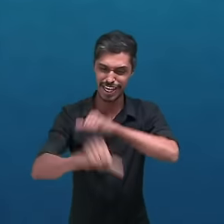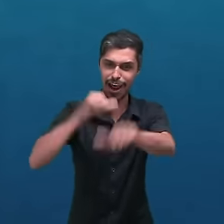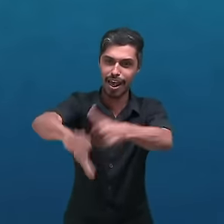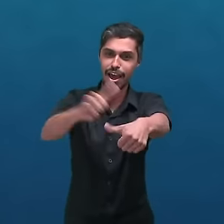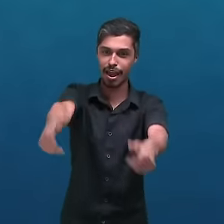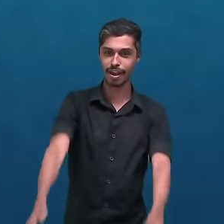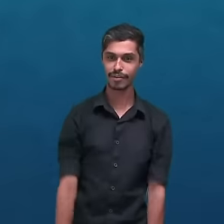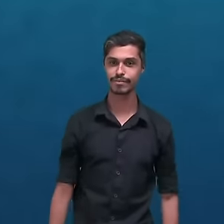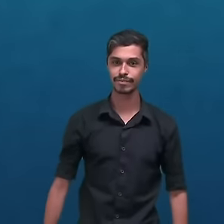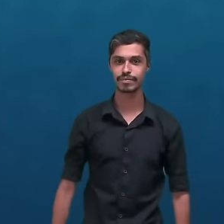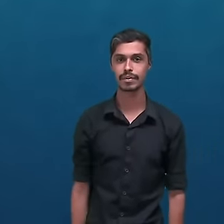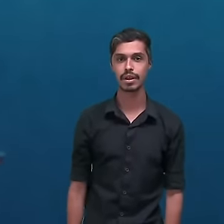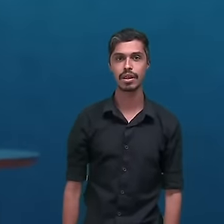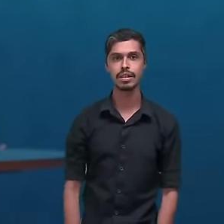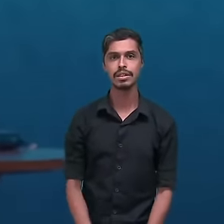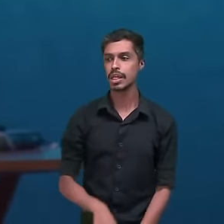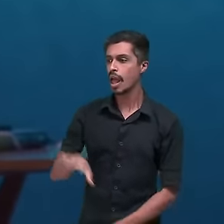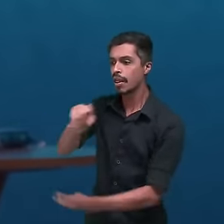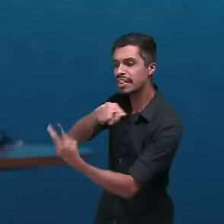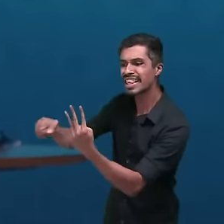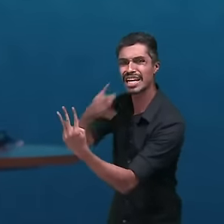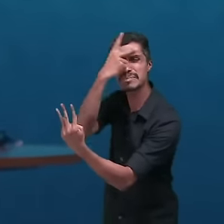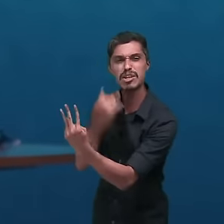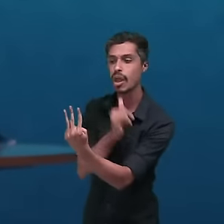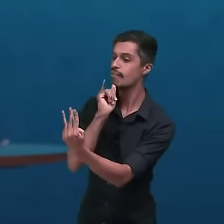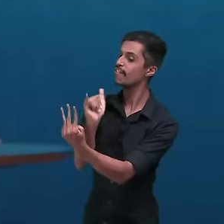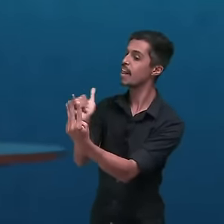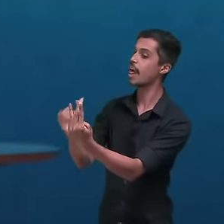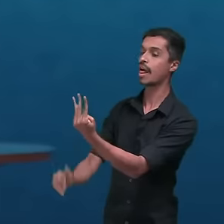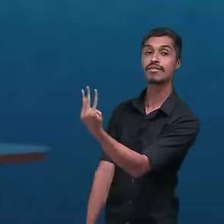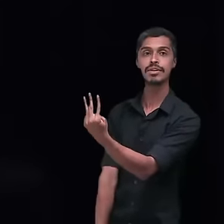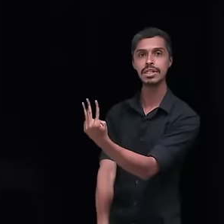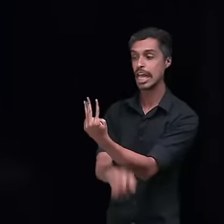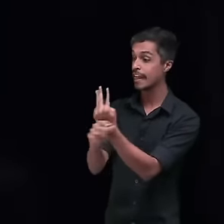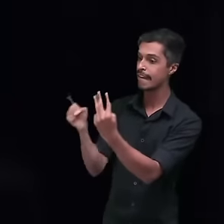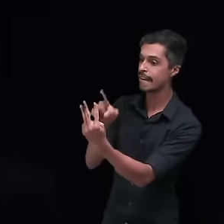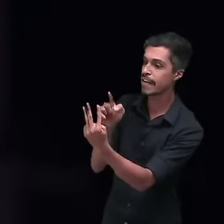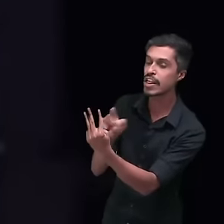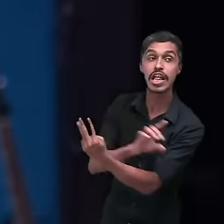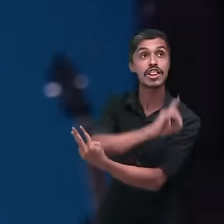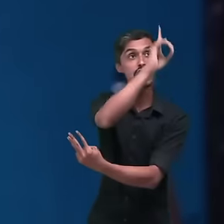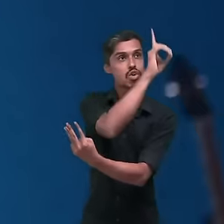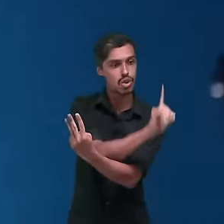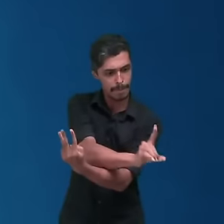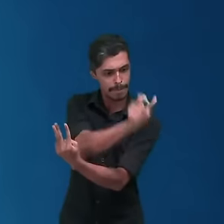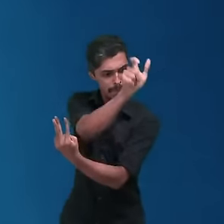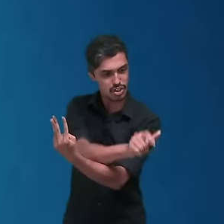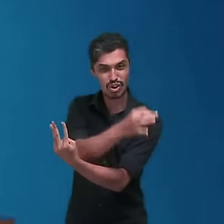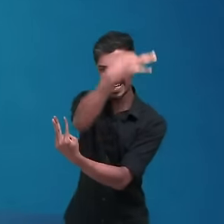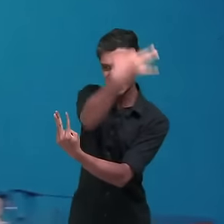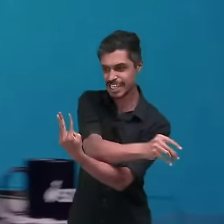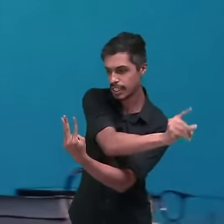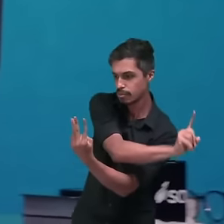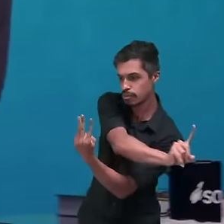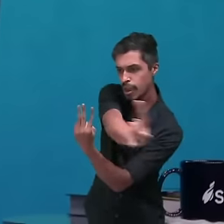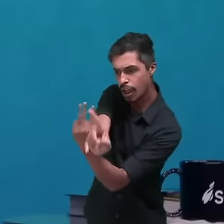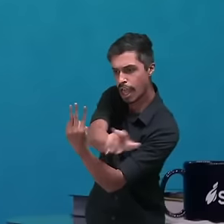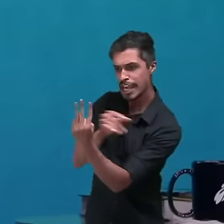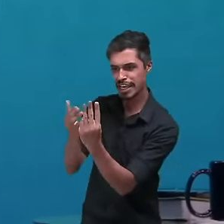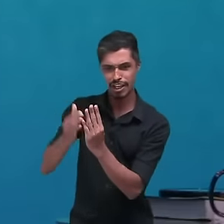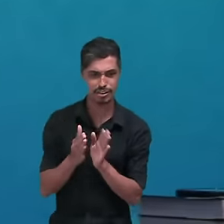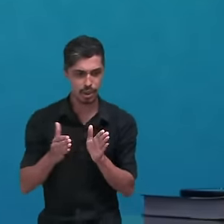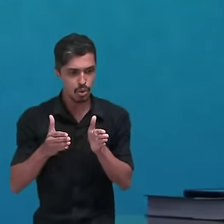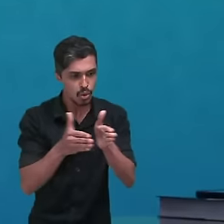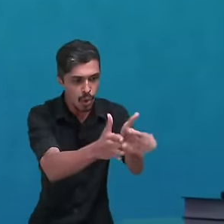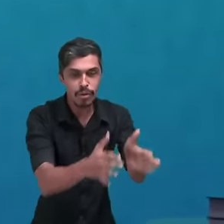Profetiza para tres personas. Aleluya. Dios va a colocar la persona correcta en tu camino. Dios va a colocar una puerta de acceso